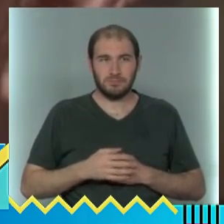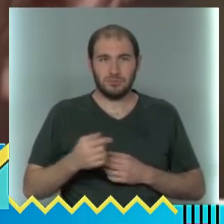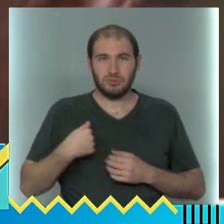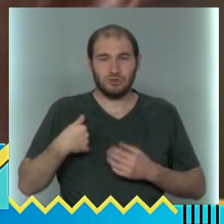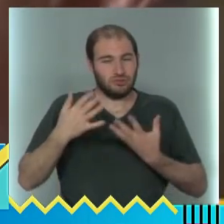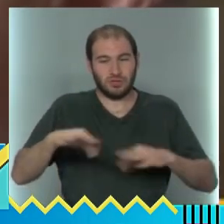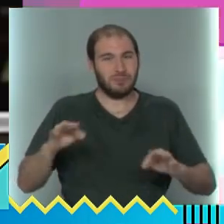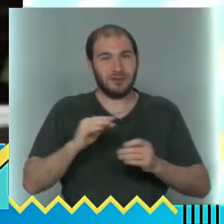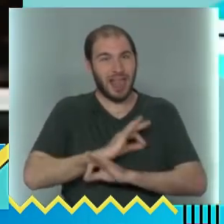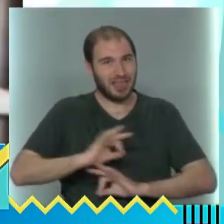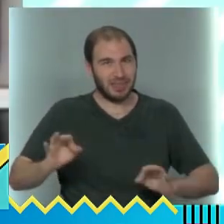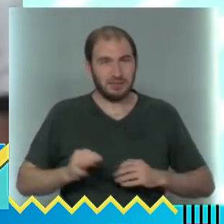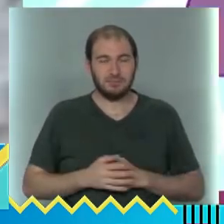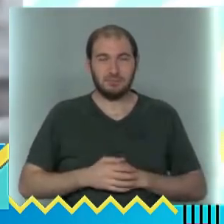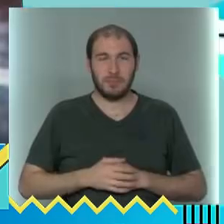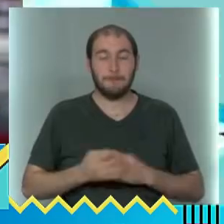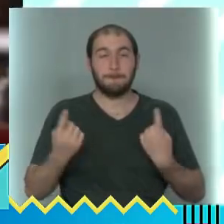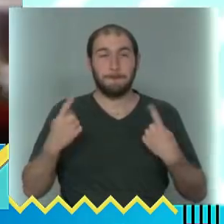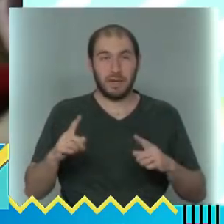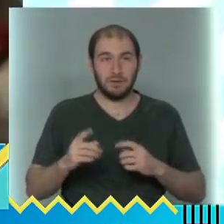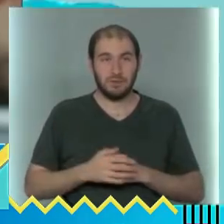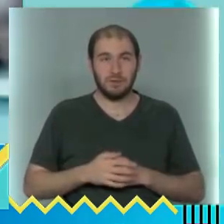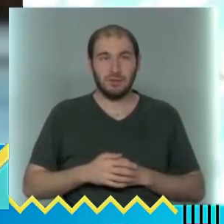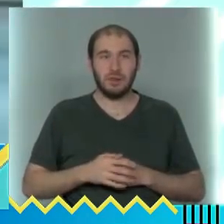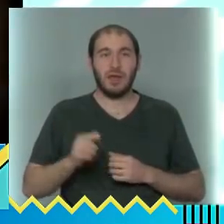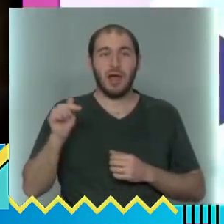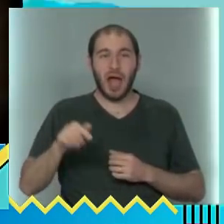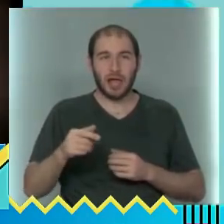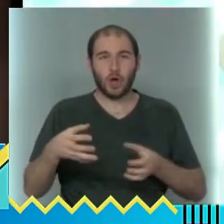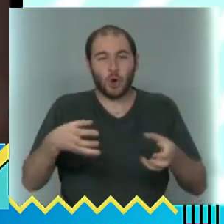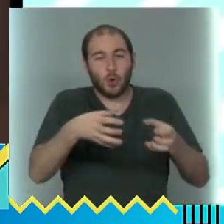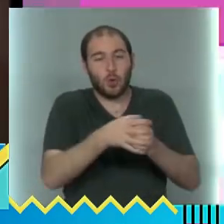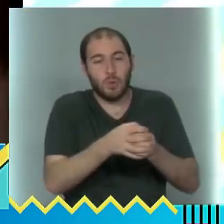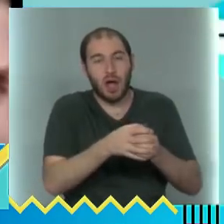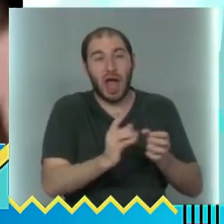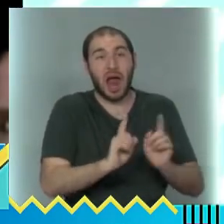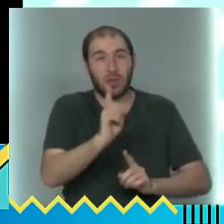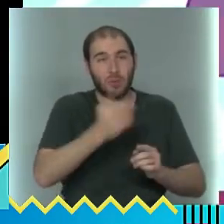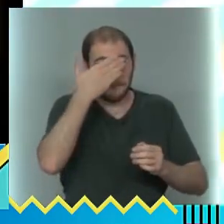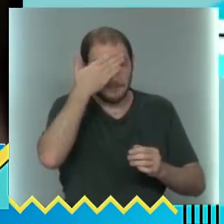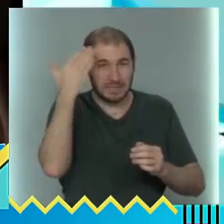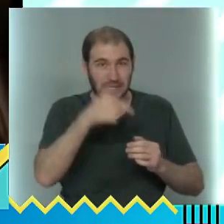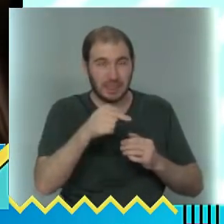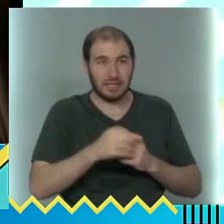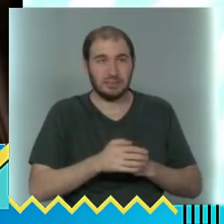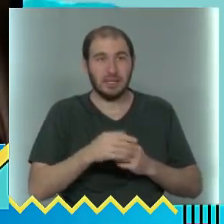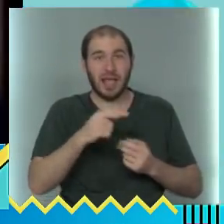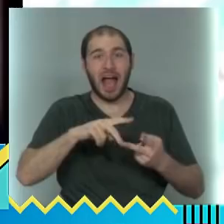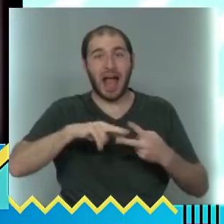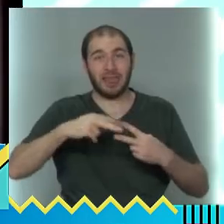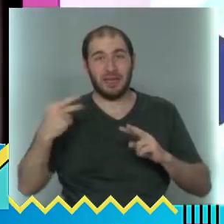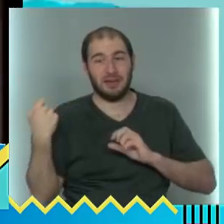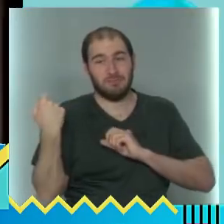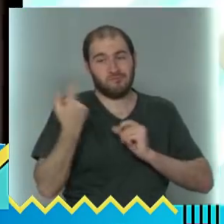deje exento de tener la enfermedad. Ahora, sí hay una pequeña población de pacientes que tienen una carga